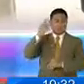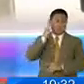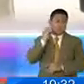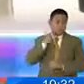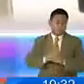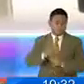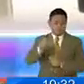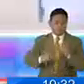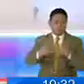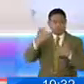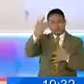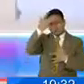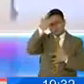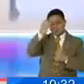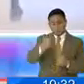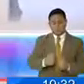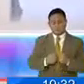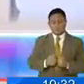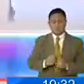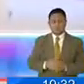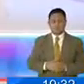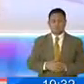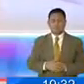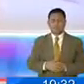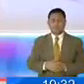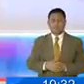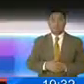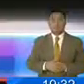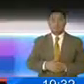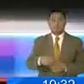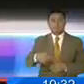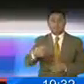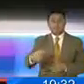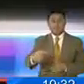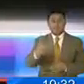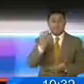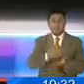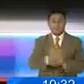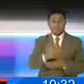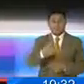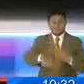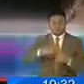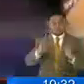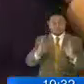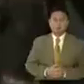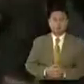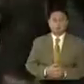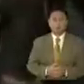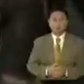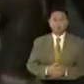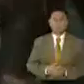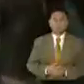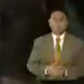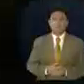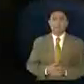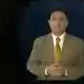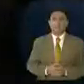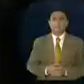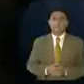quienes padecen esta grave enfermedad. En pocos minutos, después de la pausa. Sigan con nosotros.